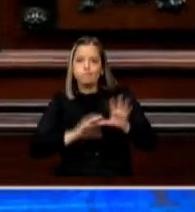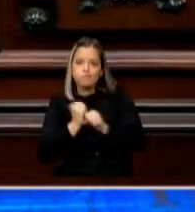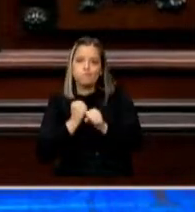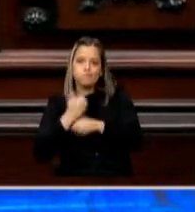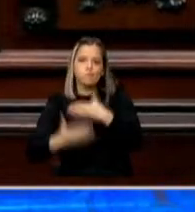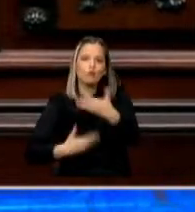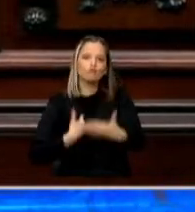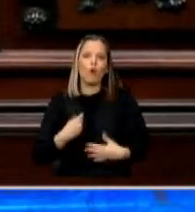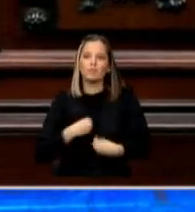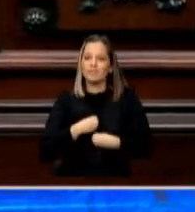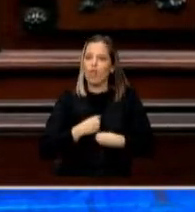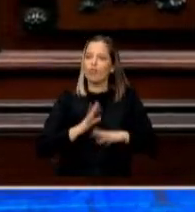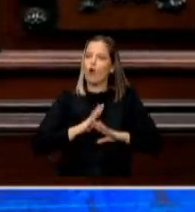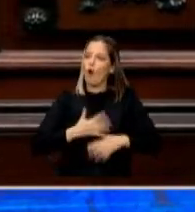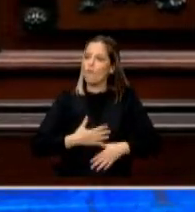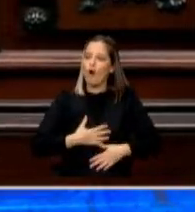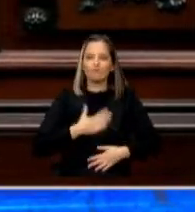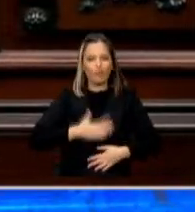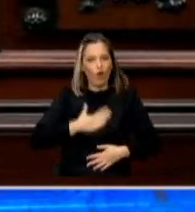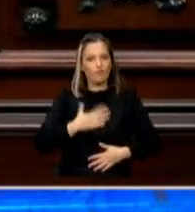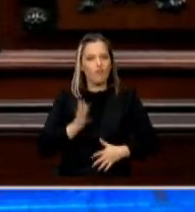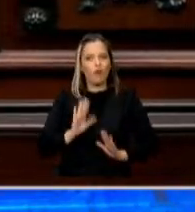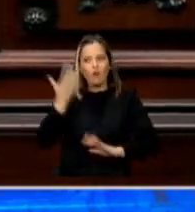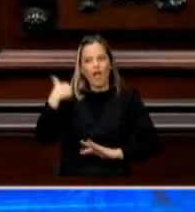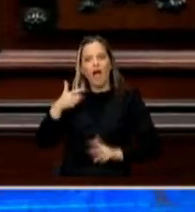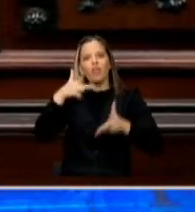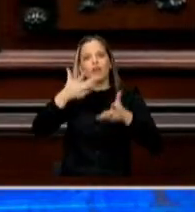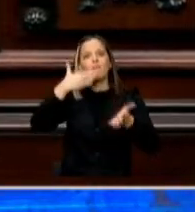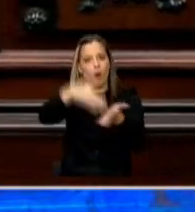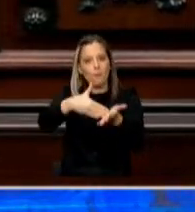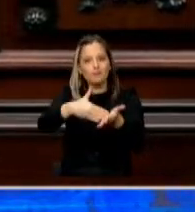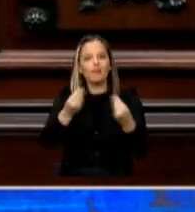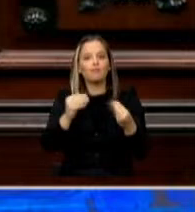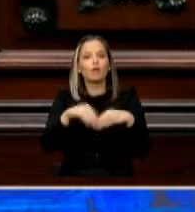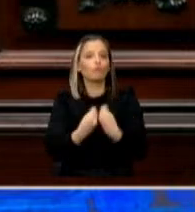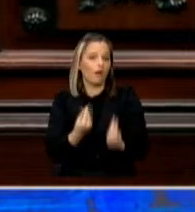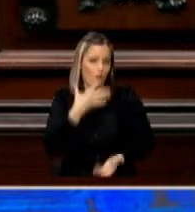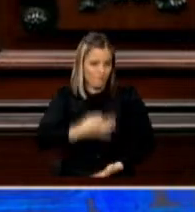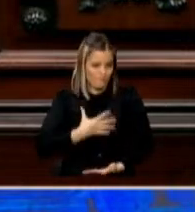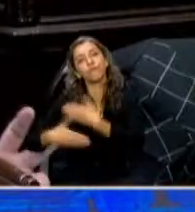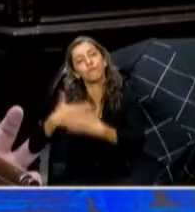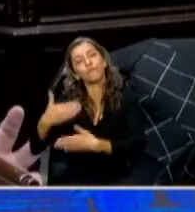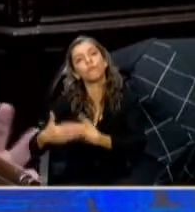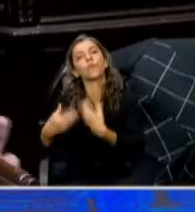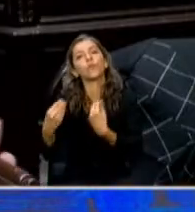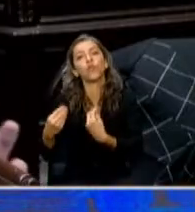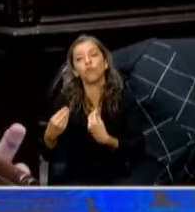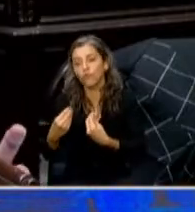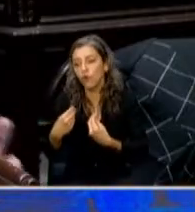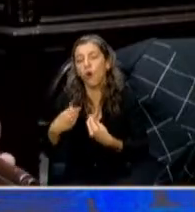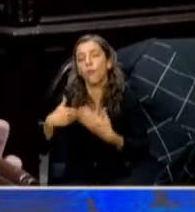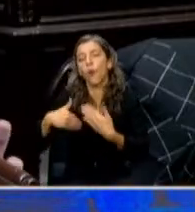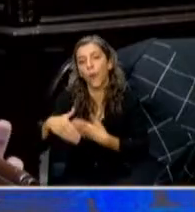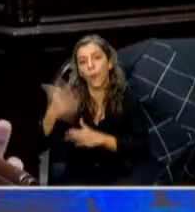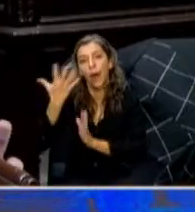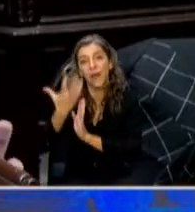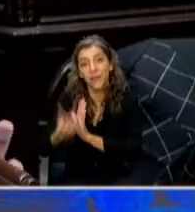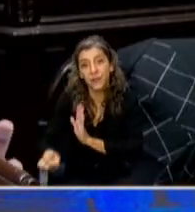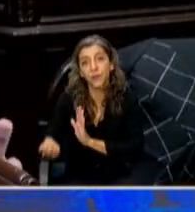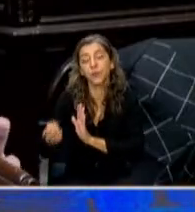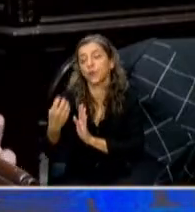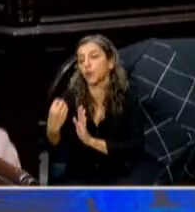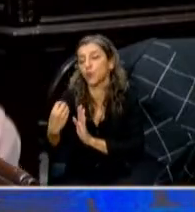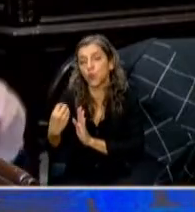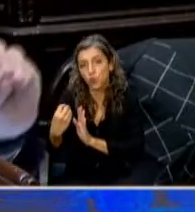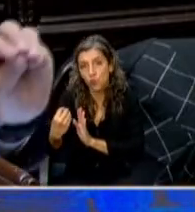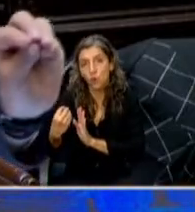como precandidato, Claro. hablar más que como jefe de gabinete pareciera. Igual tiene también